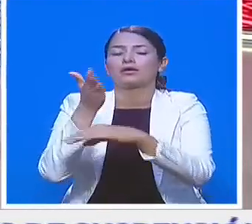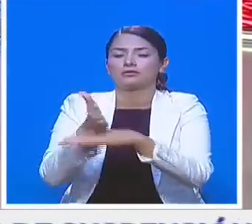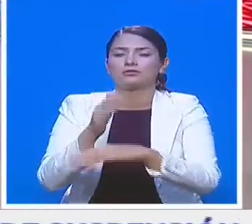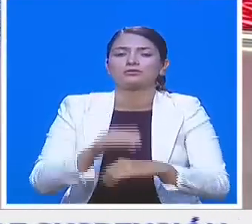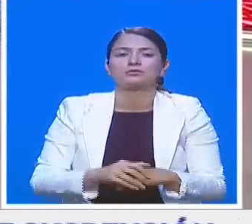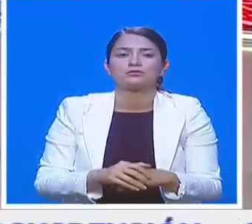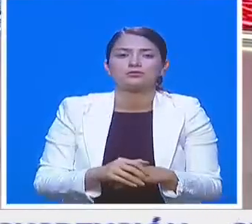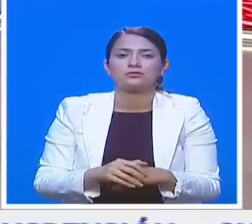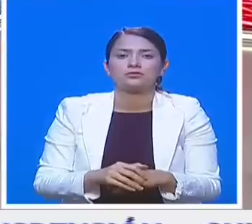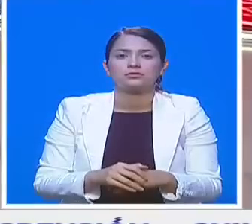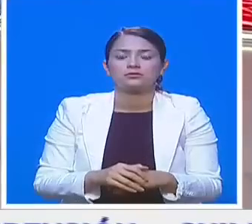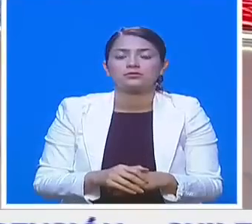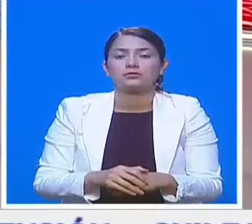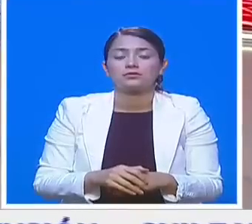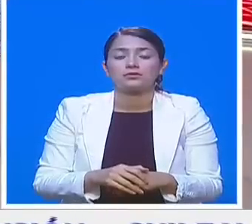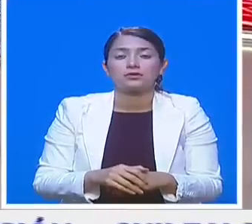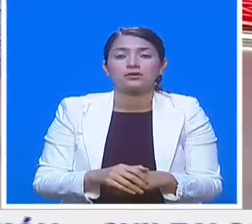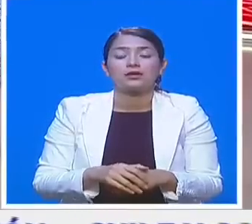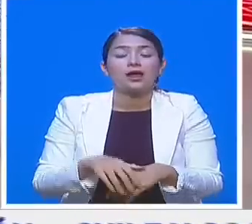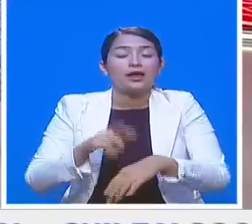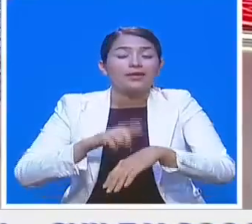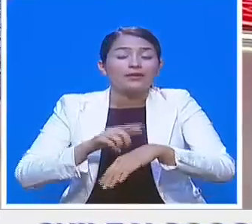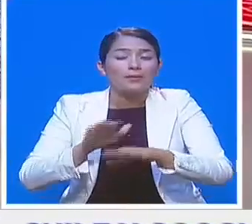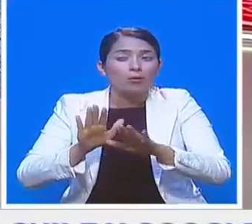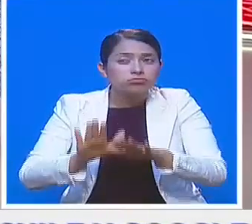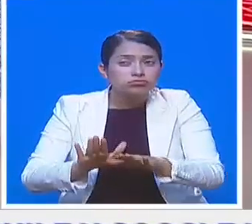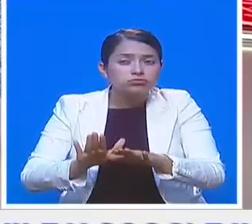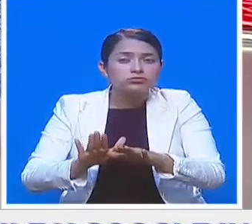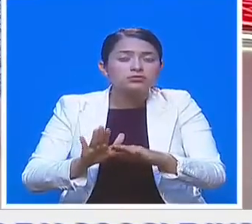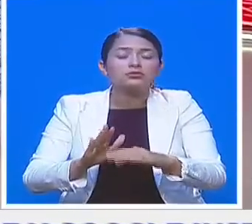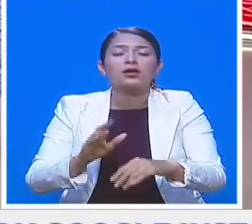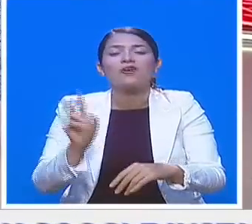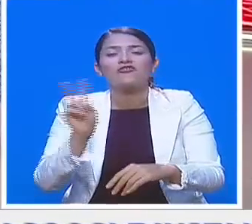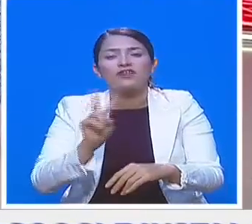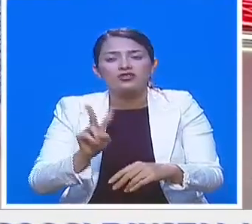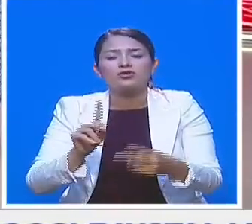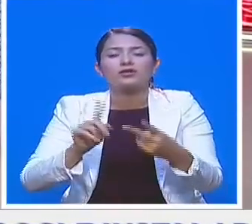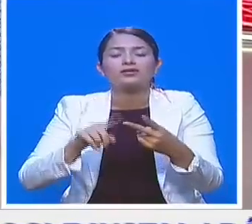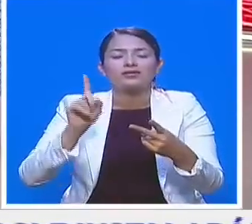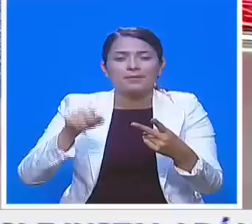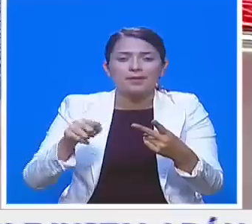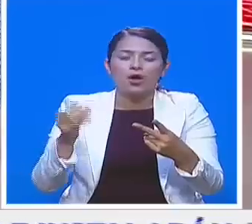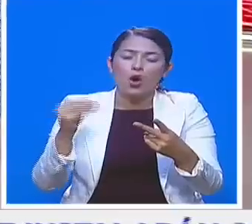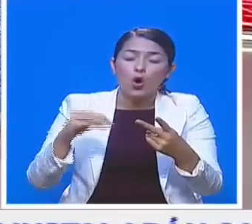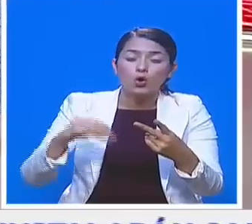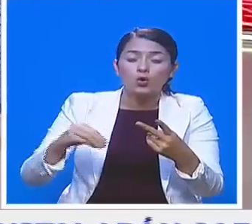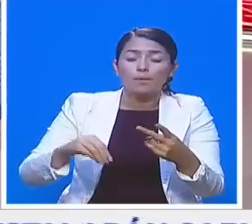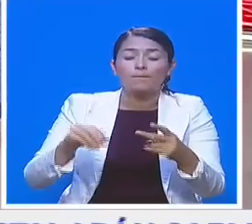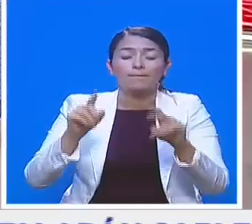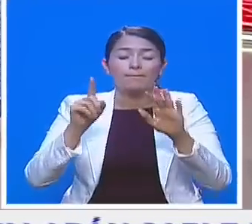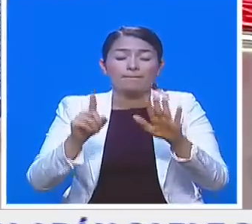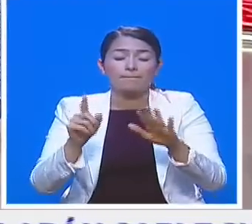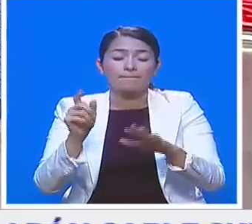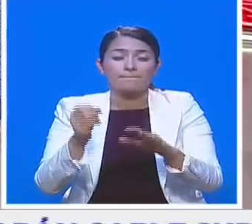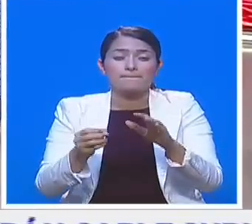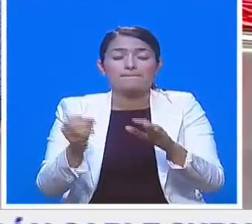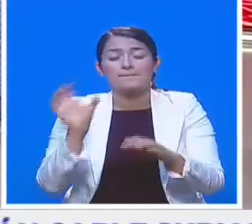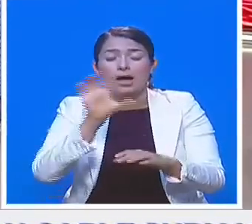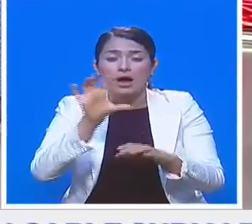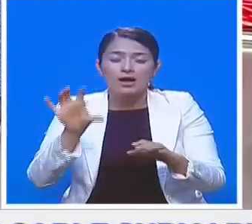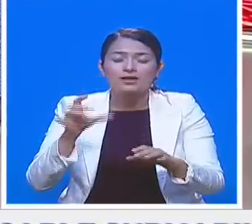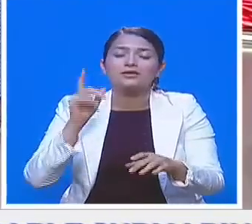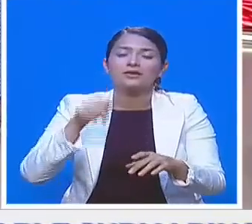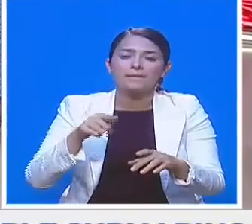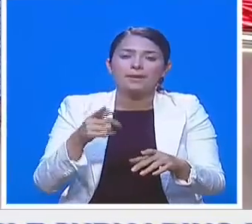restricción parcial de la entrada a Estados Unidos no solamente se aplica a venezolanos, también hay otros 6 países sobre los que pesa esta